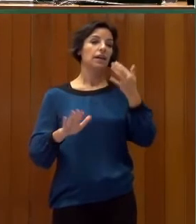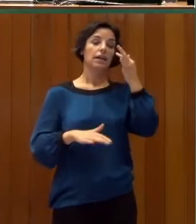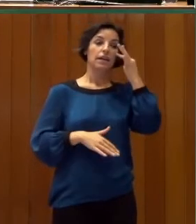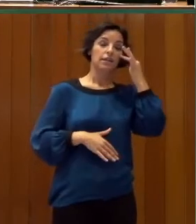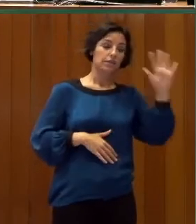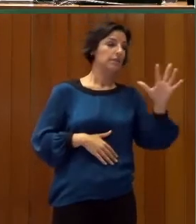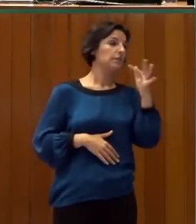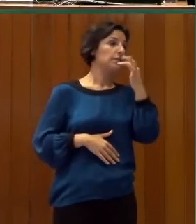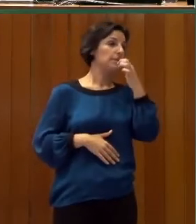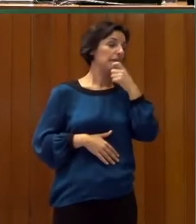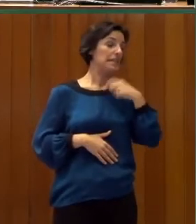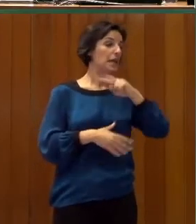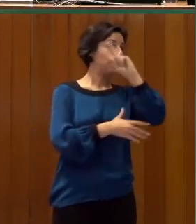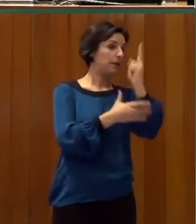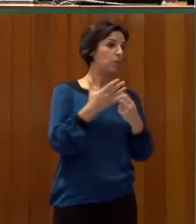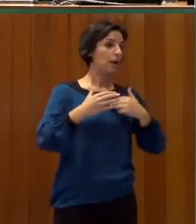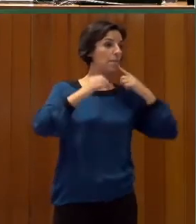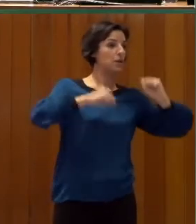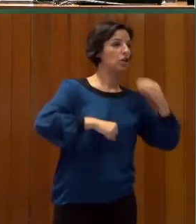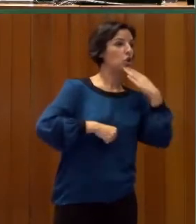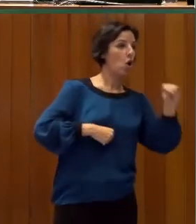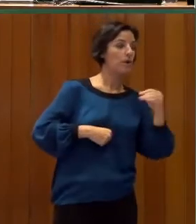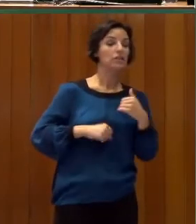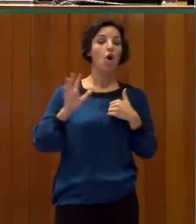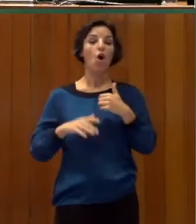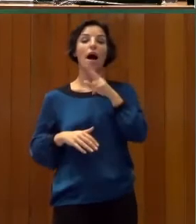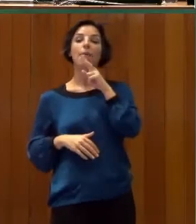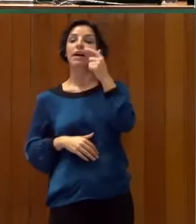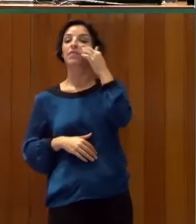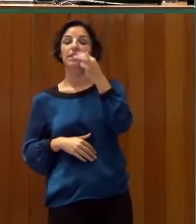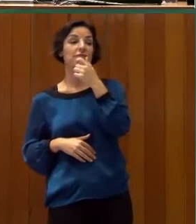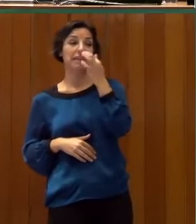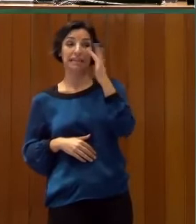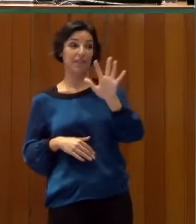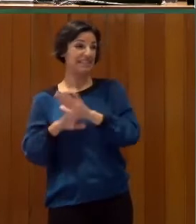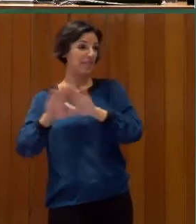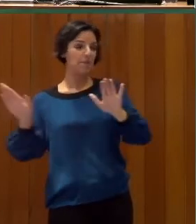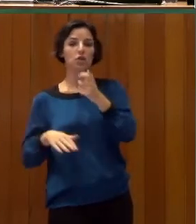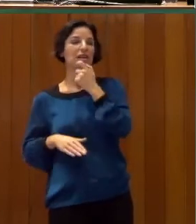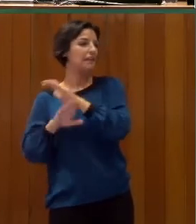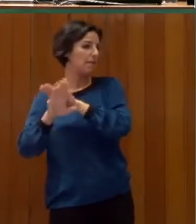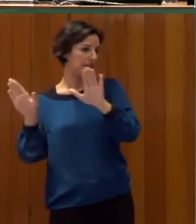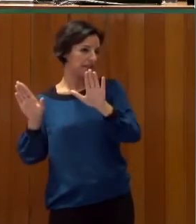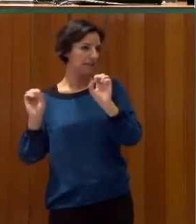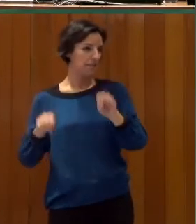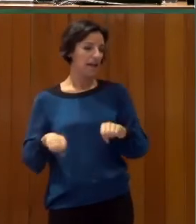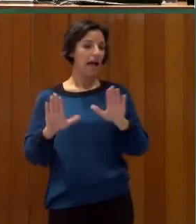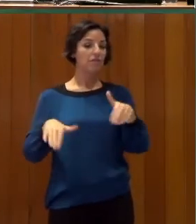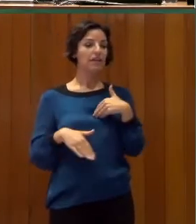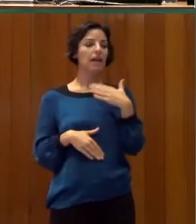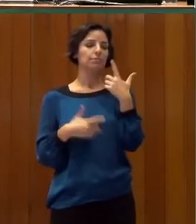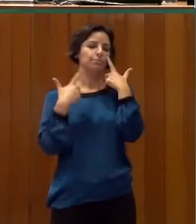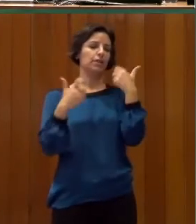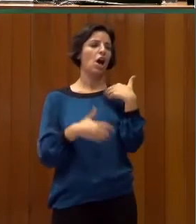y mayores. Los resultados indicaron que los jóvenes mostraron menor interferencia que los